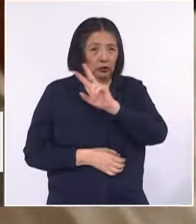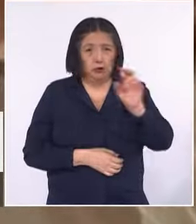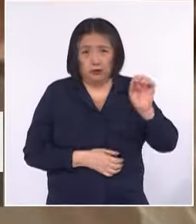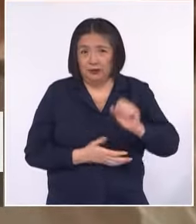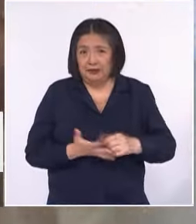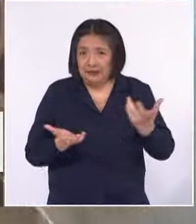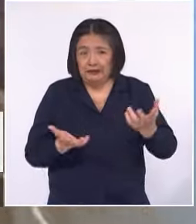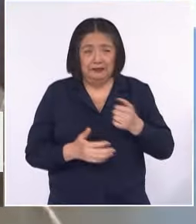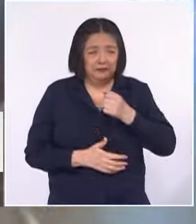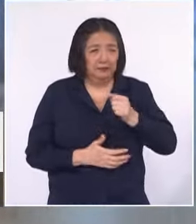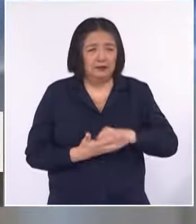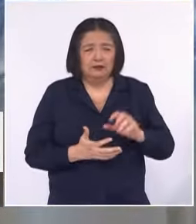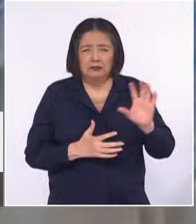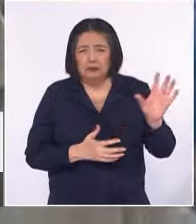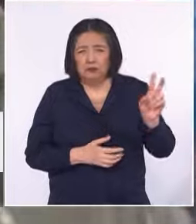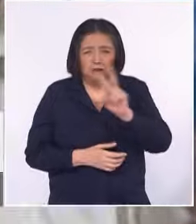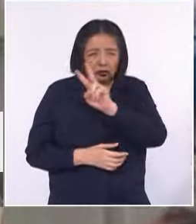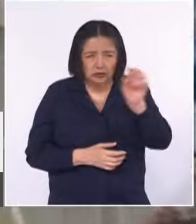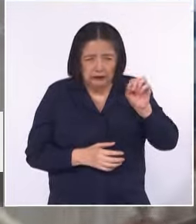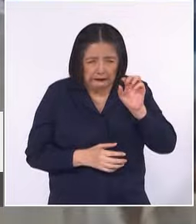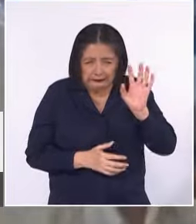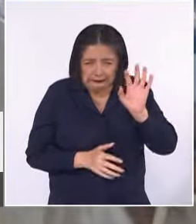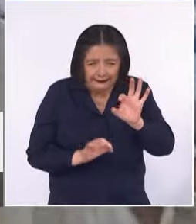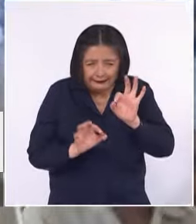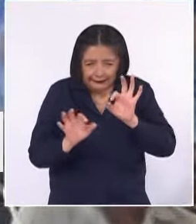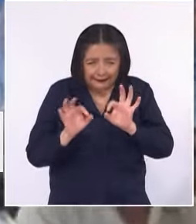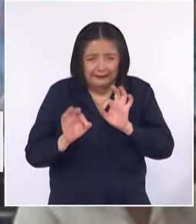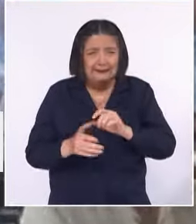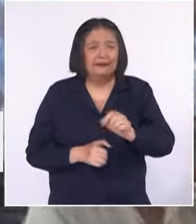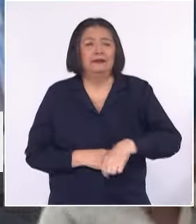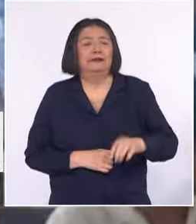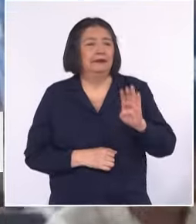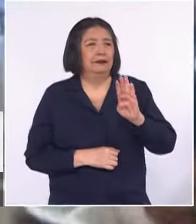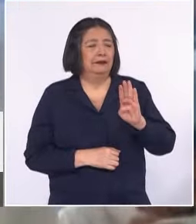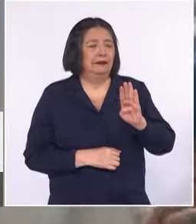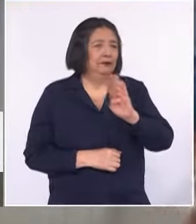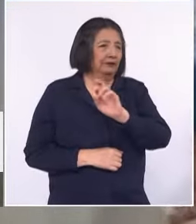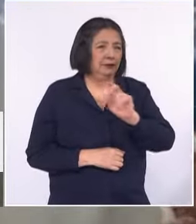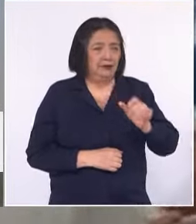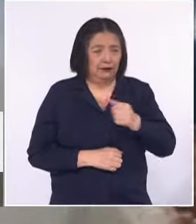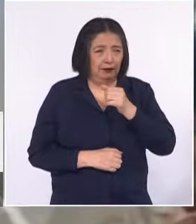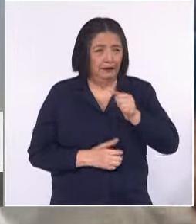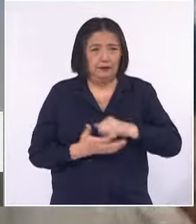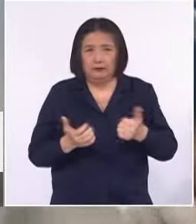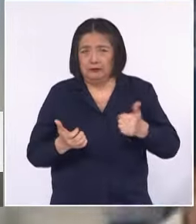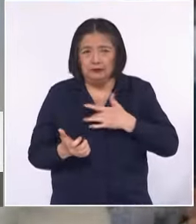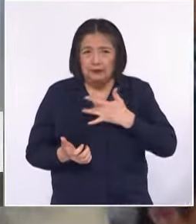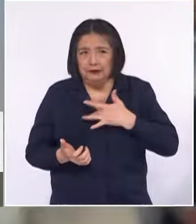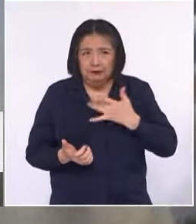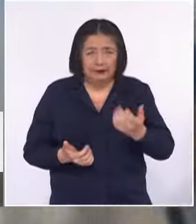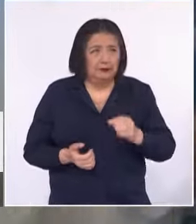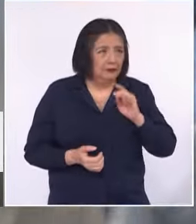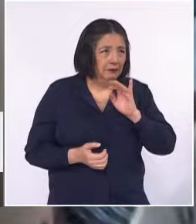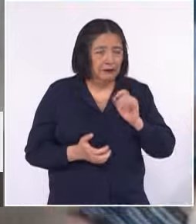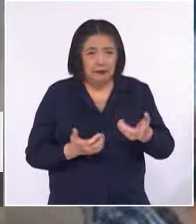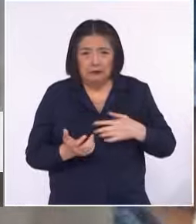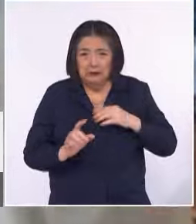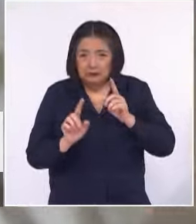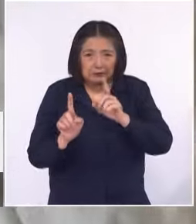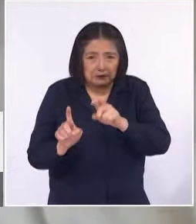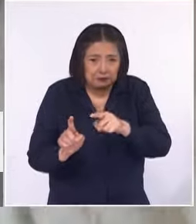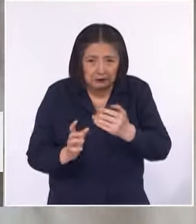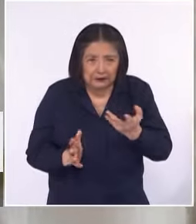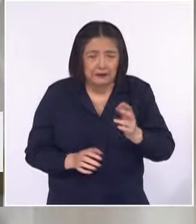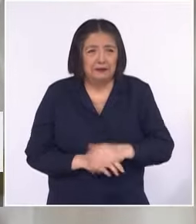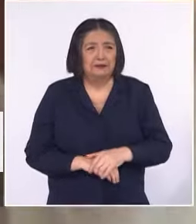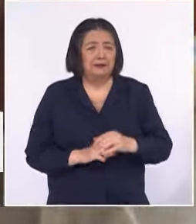trabajos. Y en medio de esos 200 trabajos, elegimos al de Briana, entre estos 10 finalistas. ¿Cómo se siente, Briana, de repente poder preguntarle